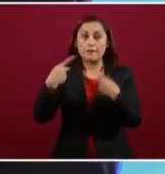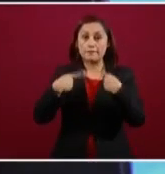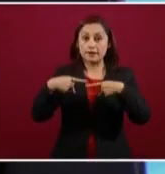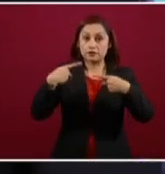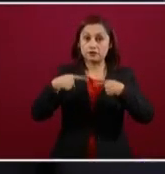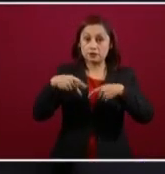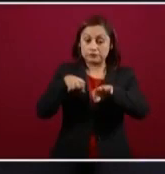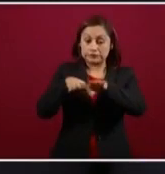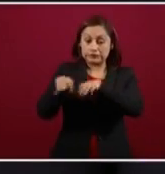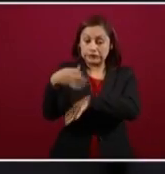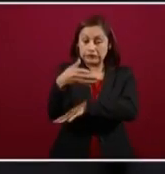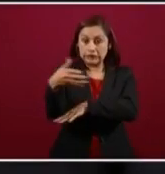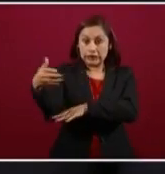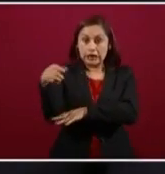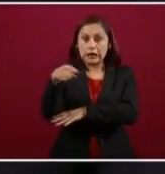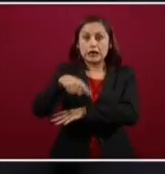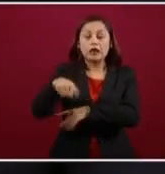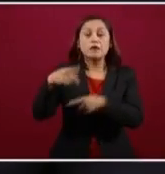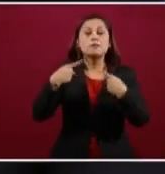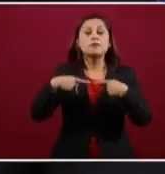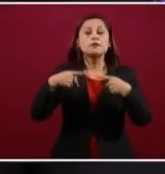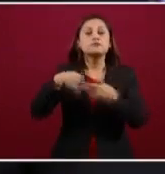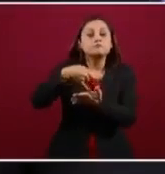siembran maíz